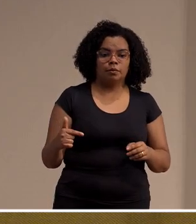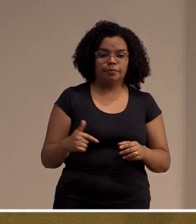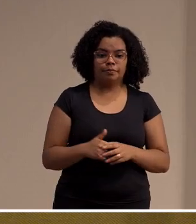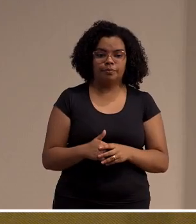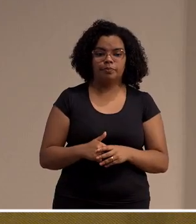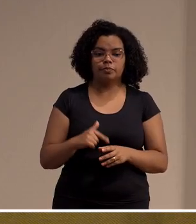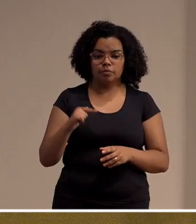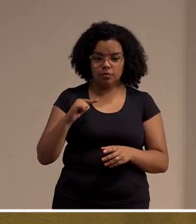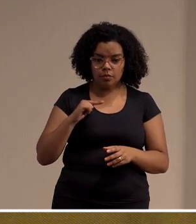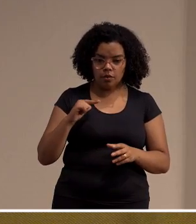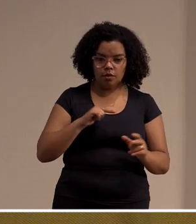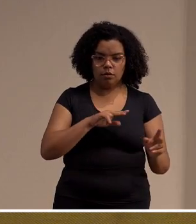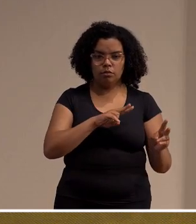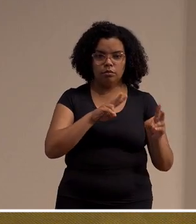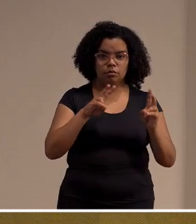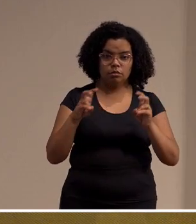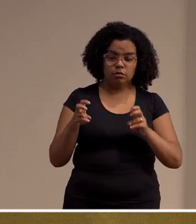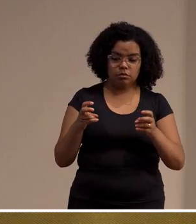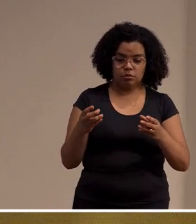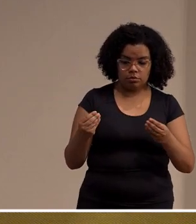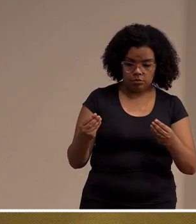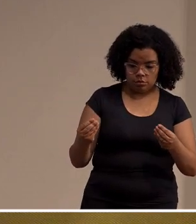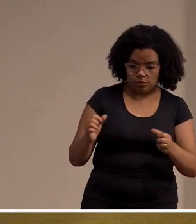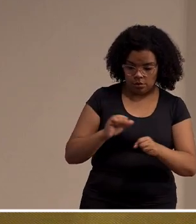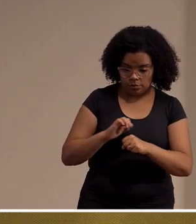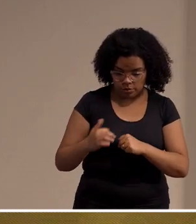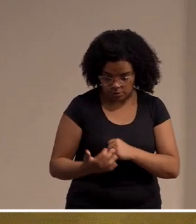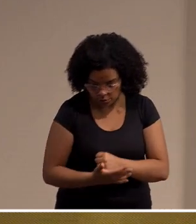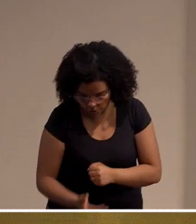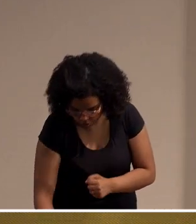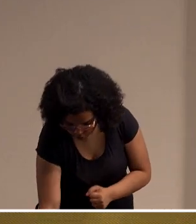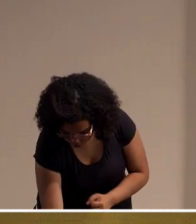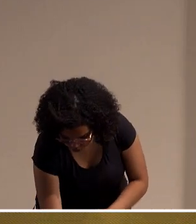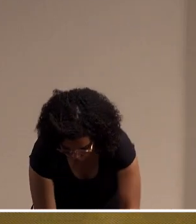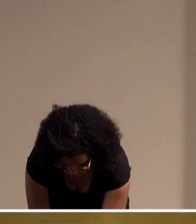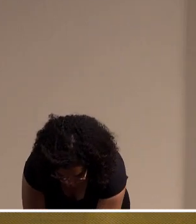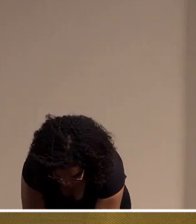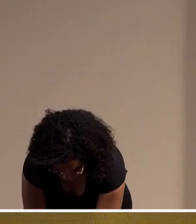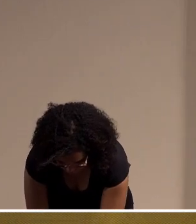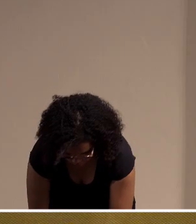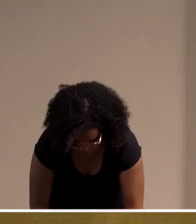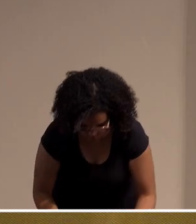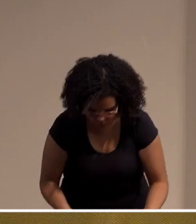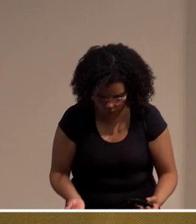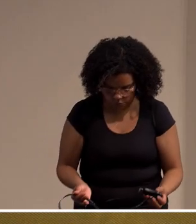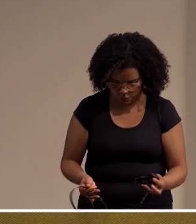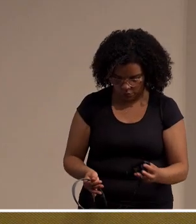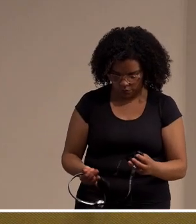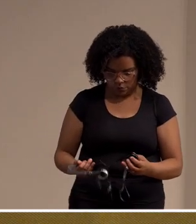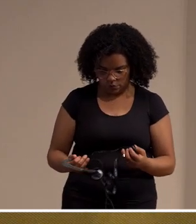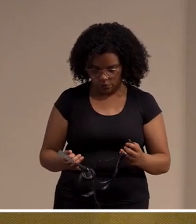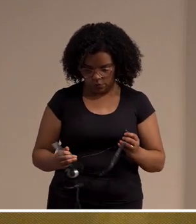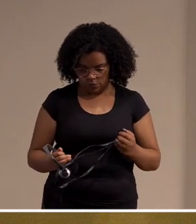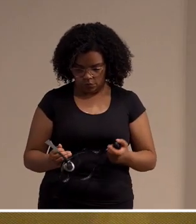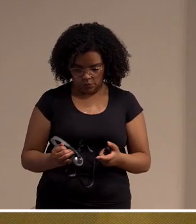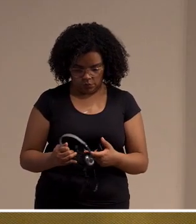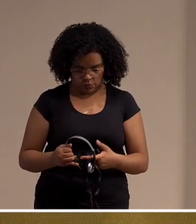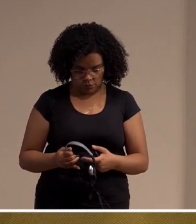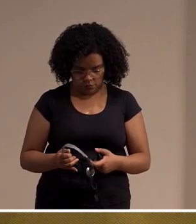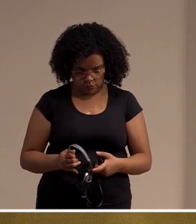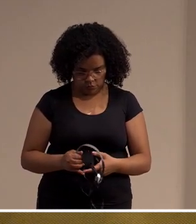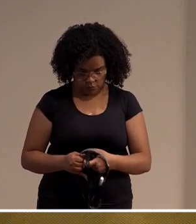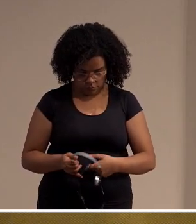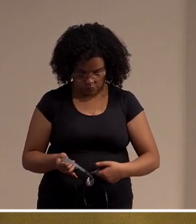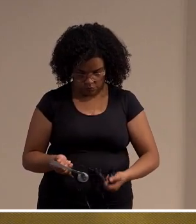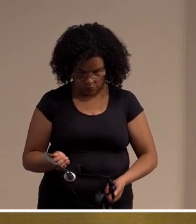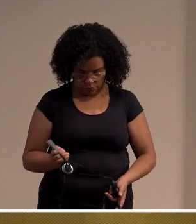tema do libro. Y también a pandemia, para mí, morando en Nueva York, fue loco como la ciudad